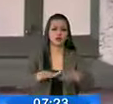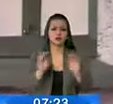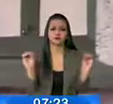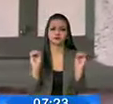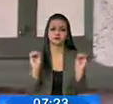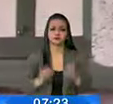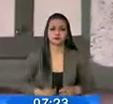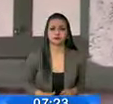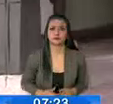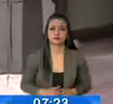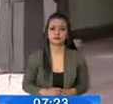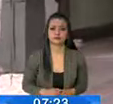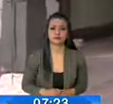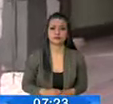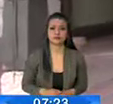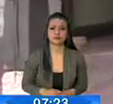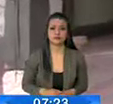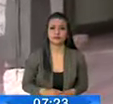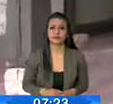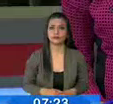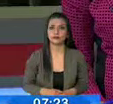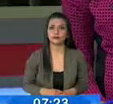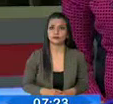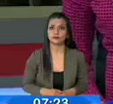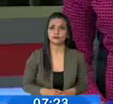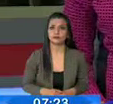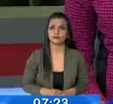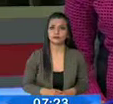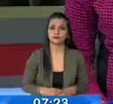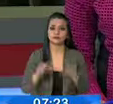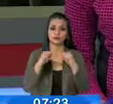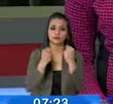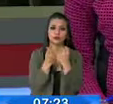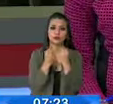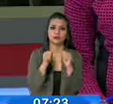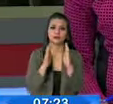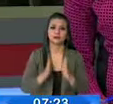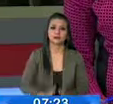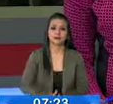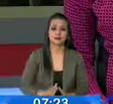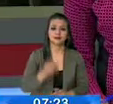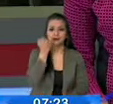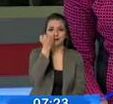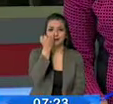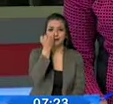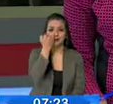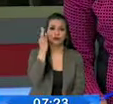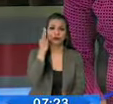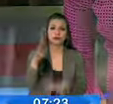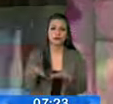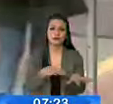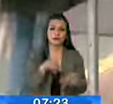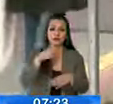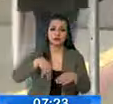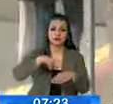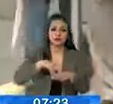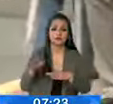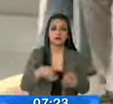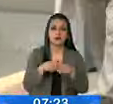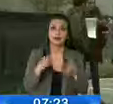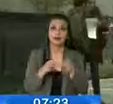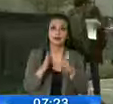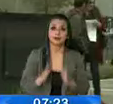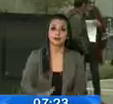Cuenca, informó Francisco Ramírez. El bloque de asambleístas de Pachacutic, su coordinadora nacional, y el exlegislador Cleber